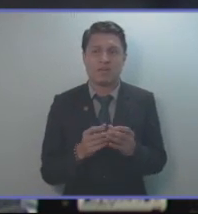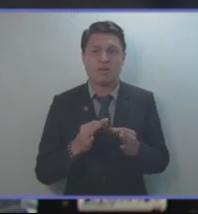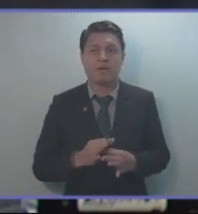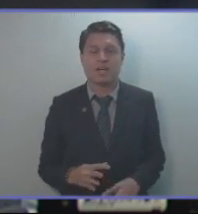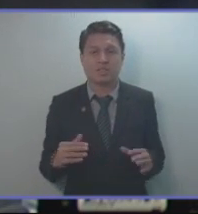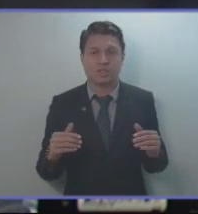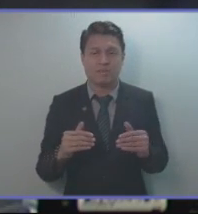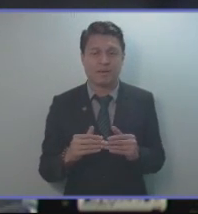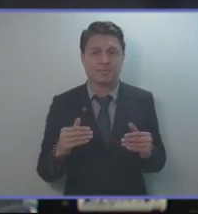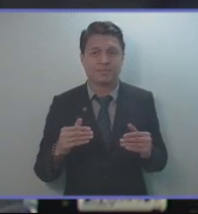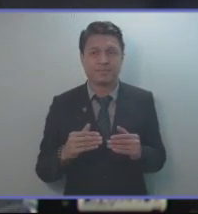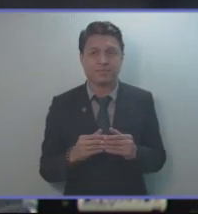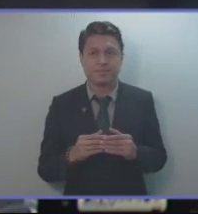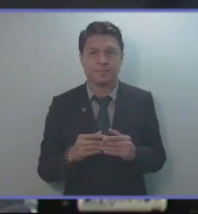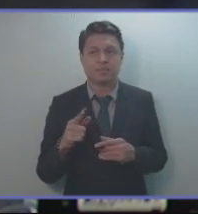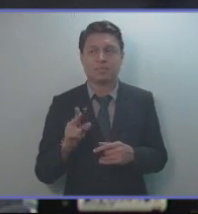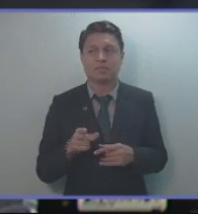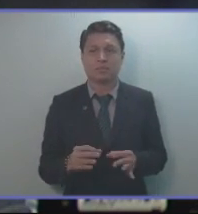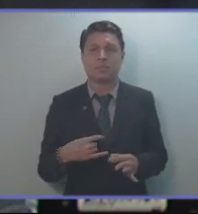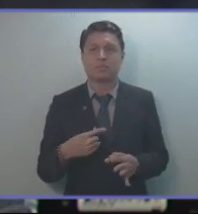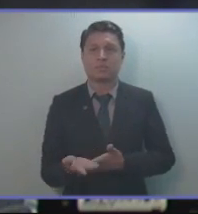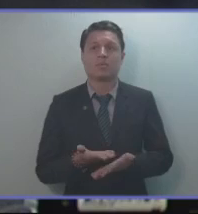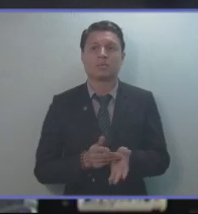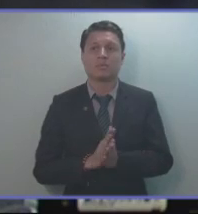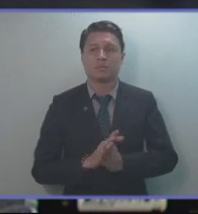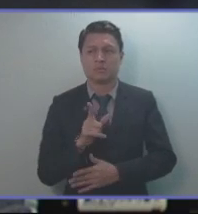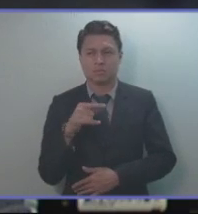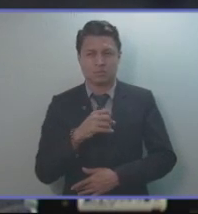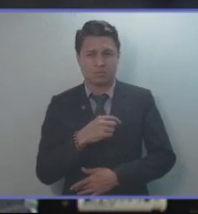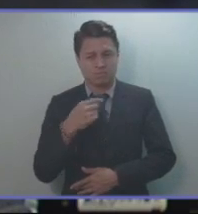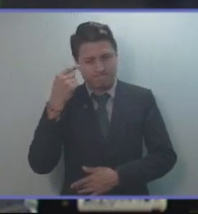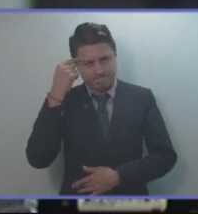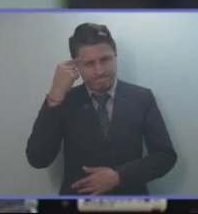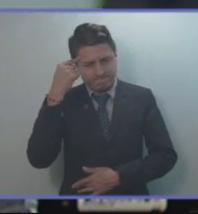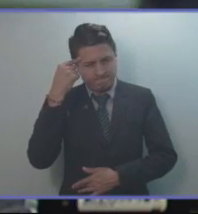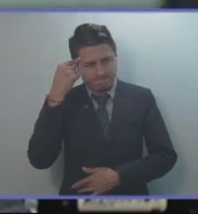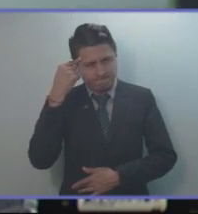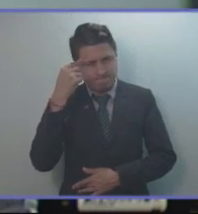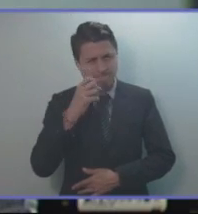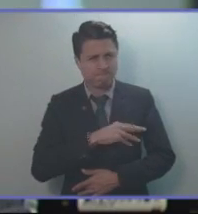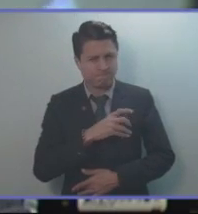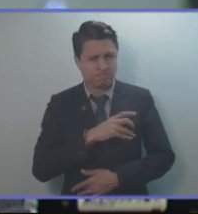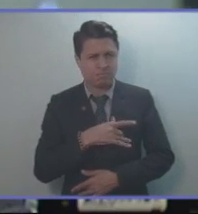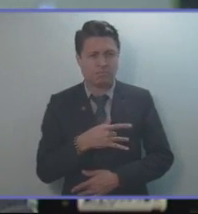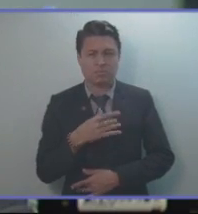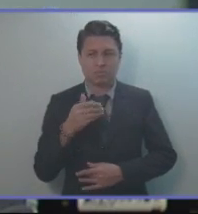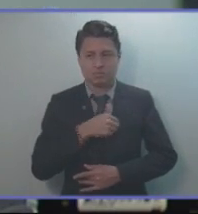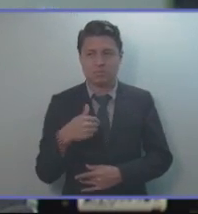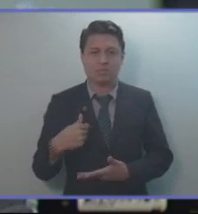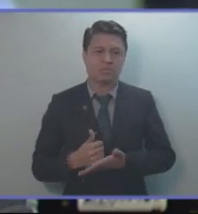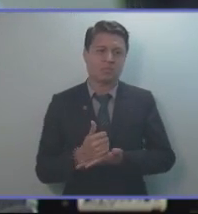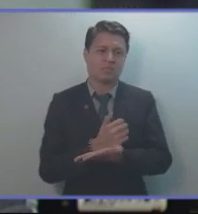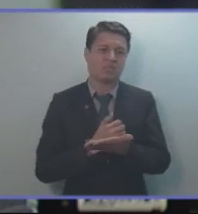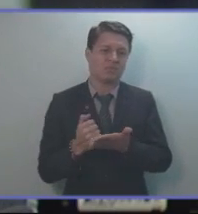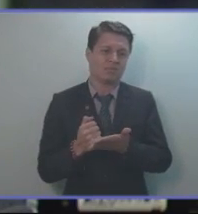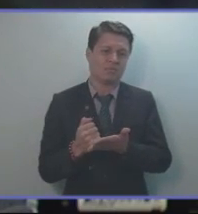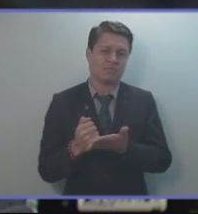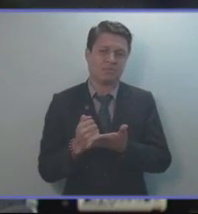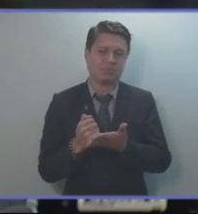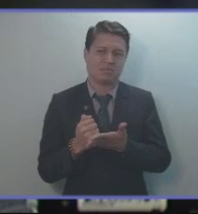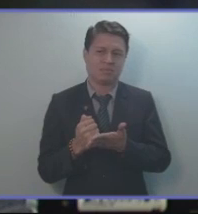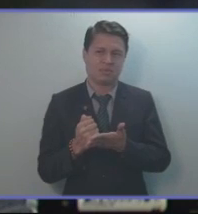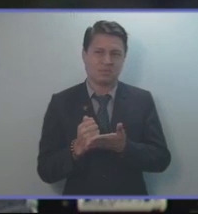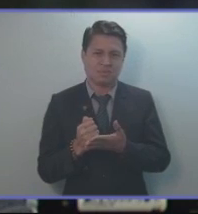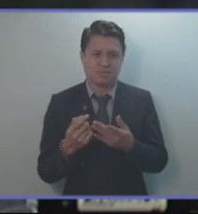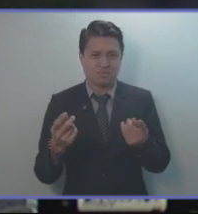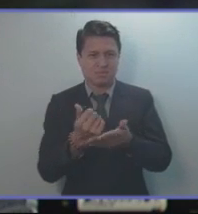conciencia. Igualmente le pido que se ponga la mano en la conciencia al ministro de Hacienda, que tiene que ver con los fondos y con la